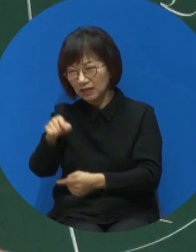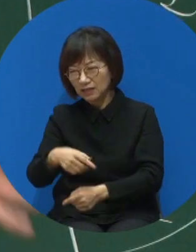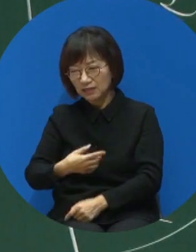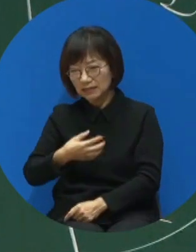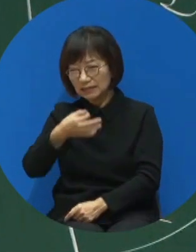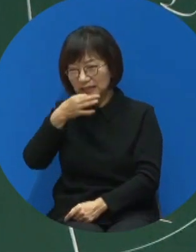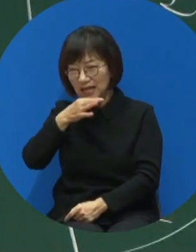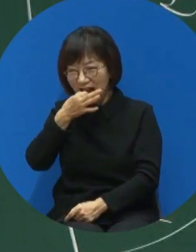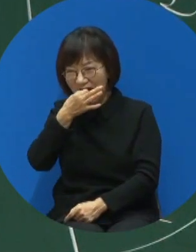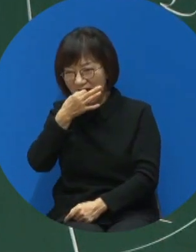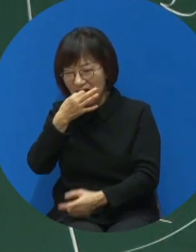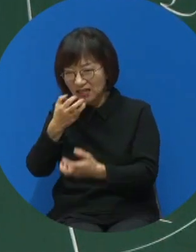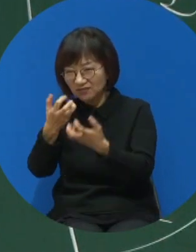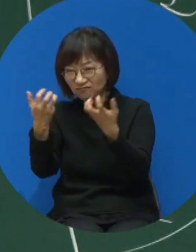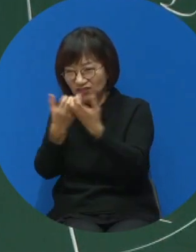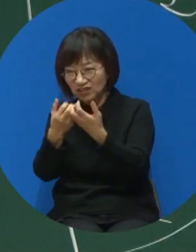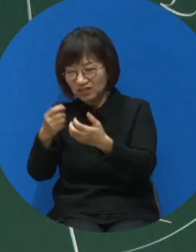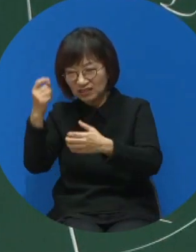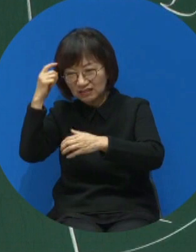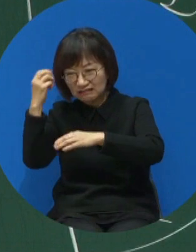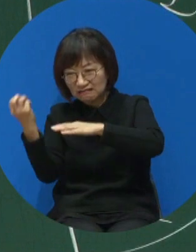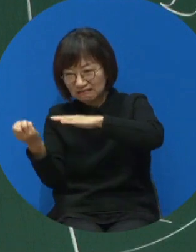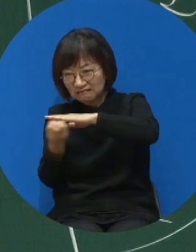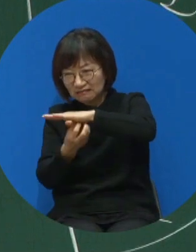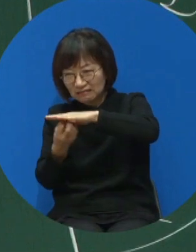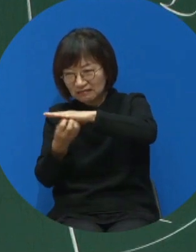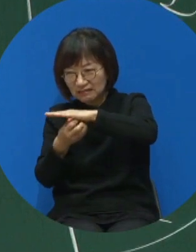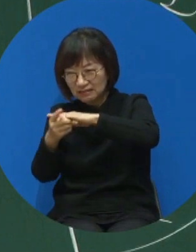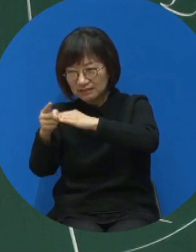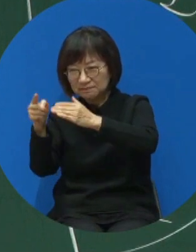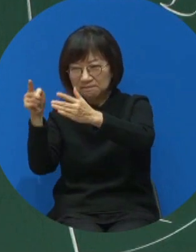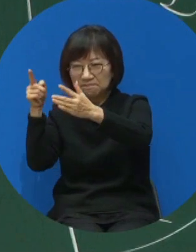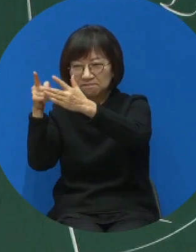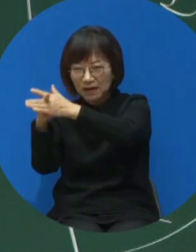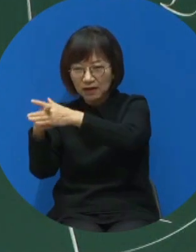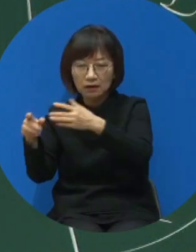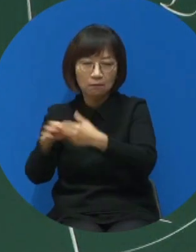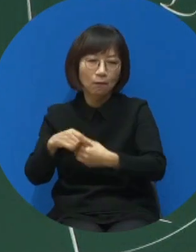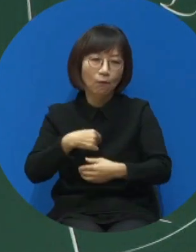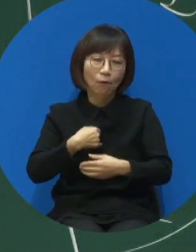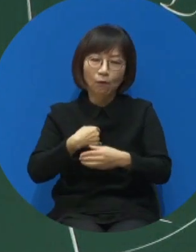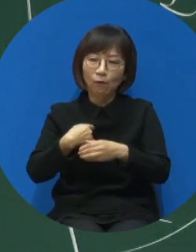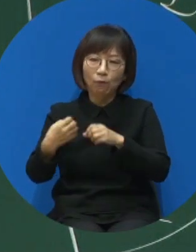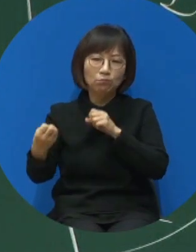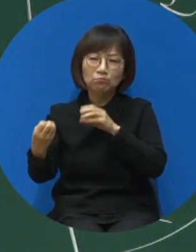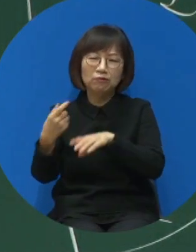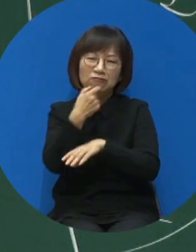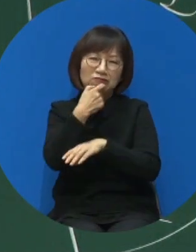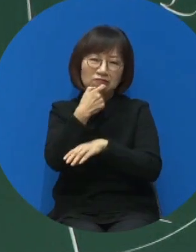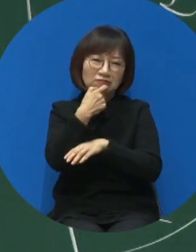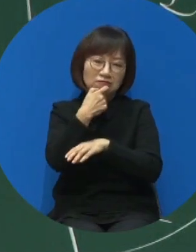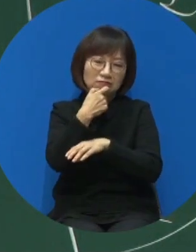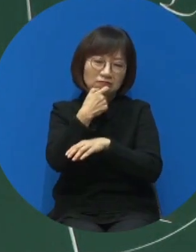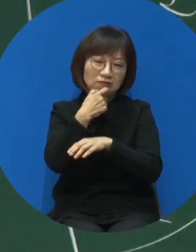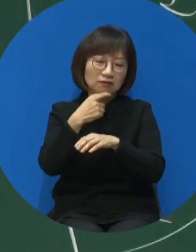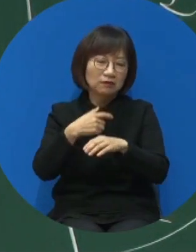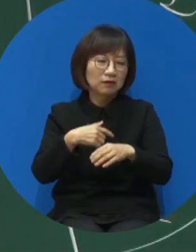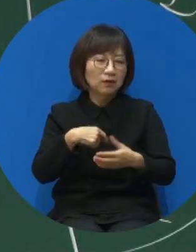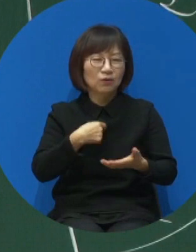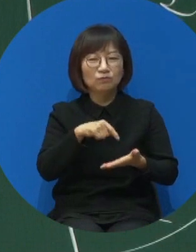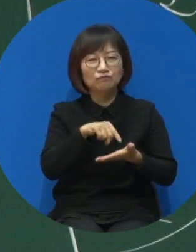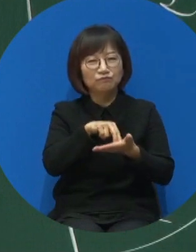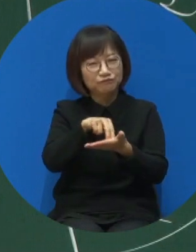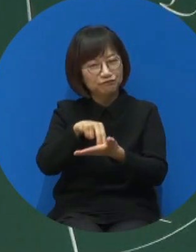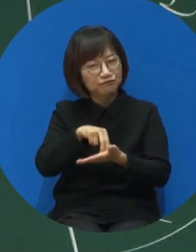nicky hilton orlando chingo invito cuando estas personas ven sus propios beneficios y no